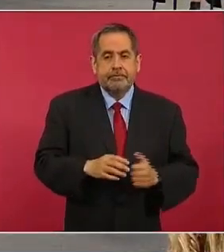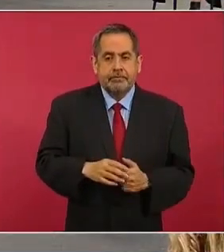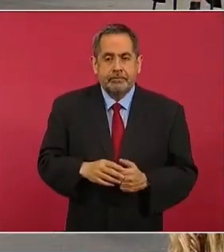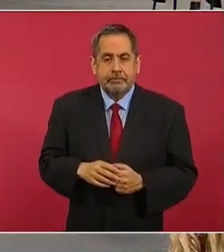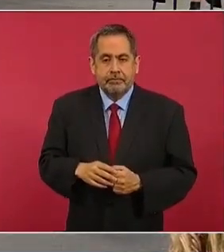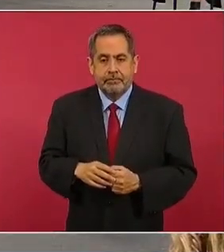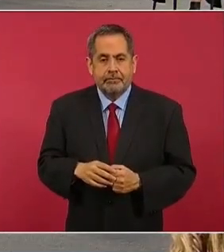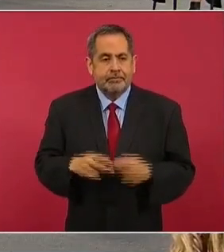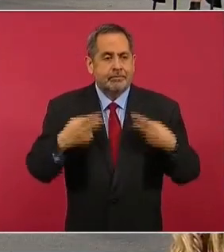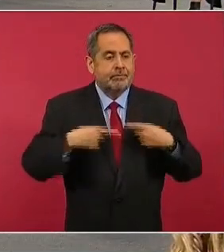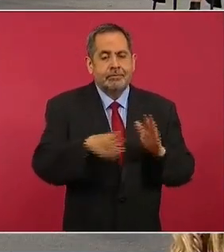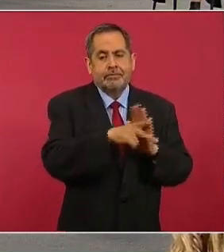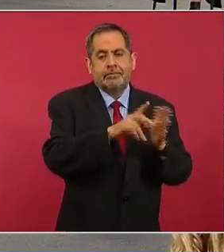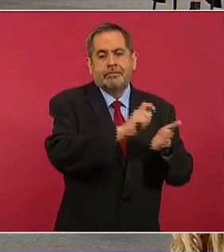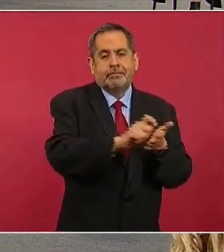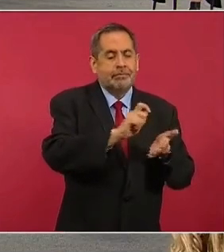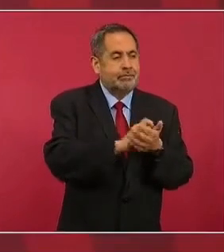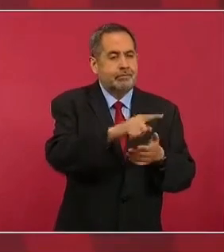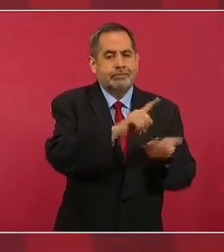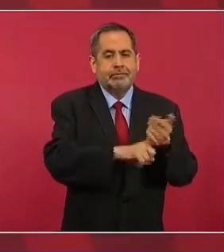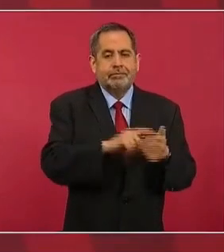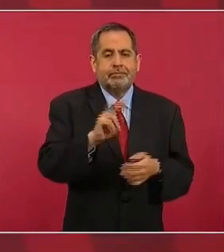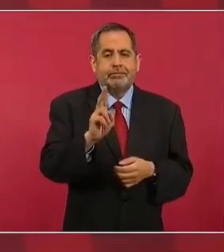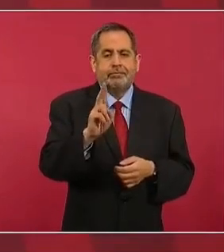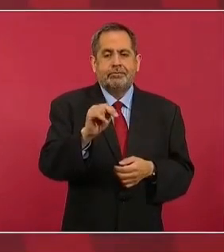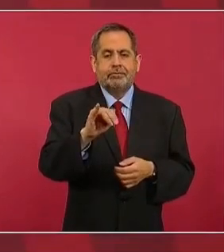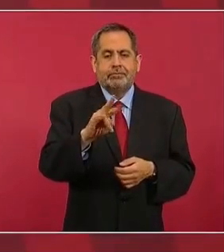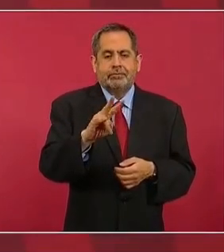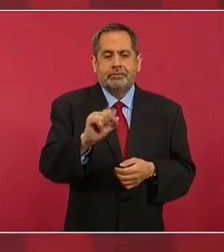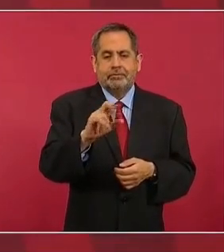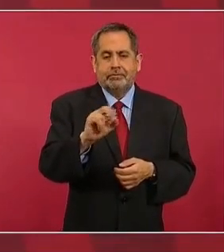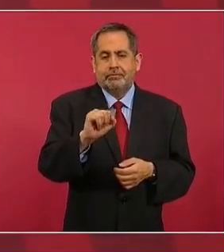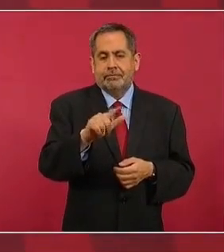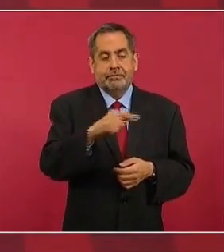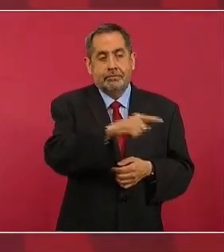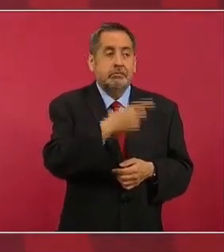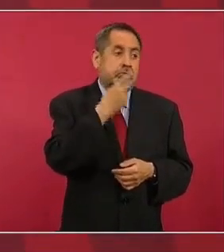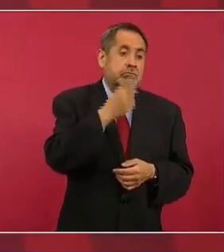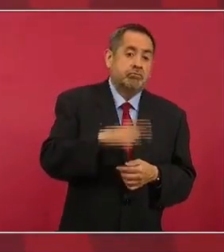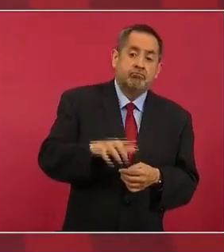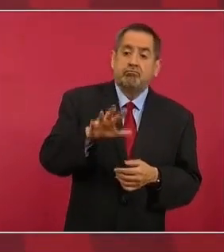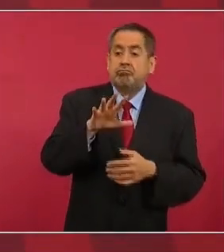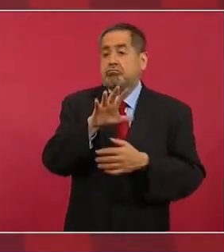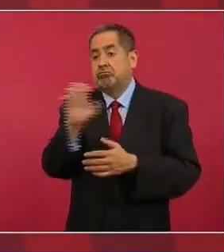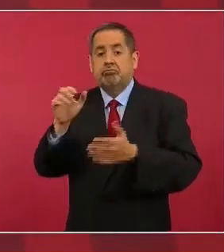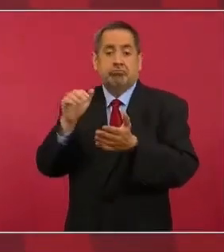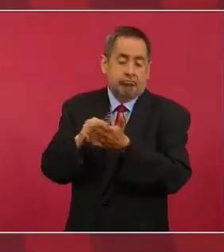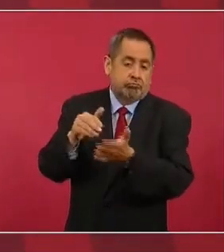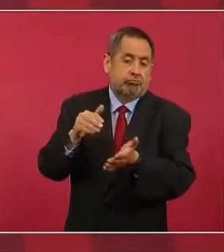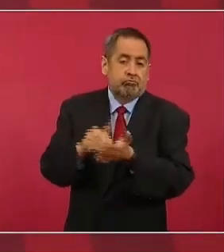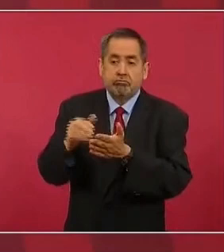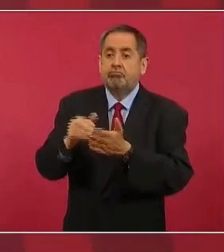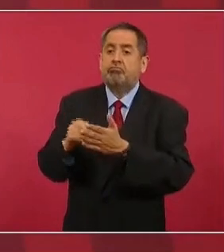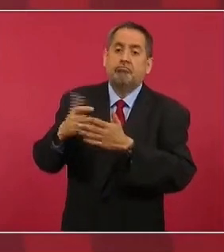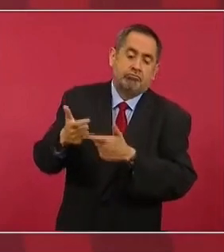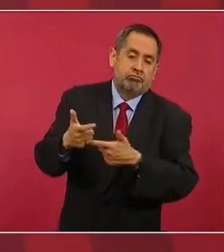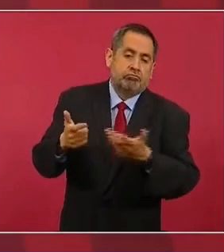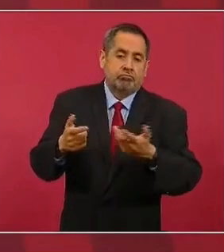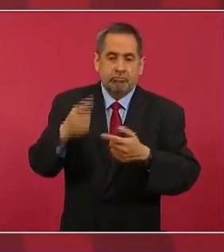un columnista del periódico Universal, de que costó 500,000 millones, ¿no?,